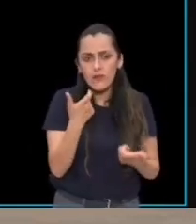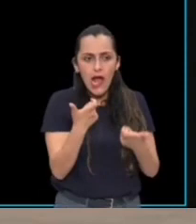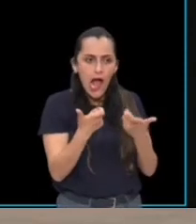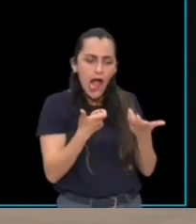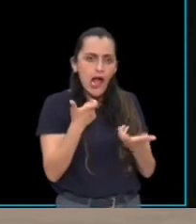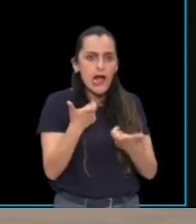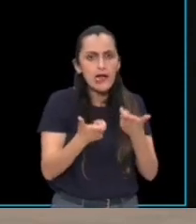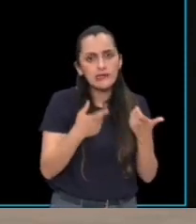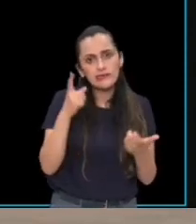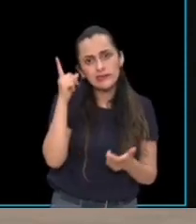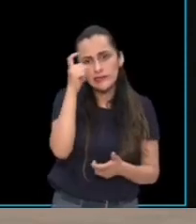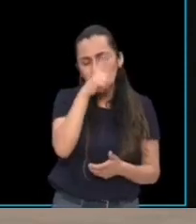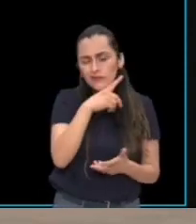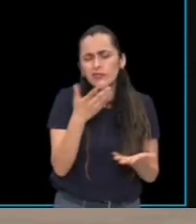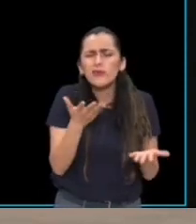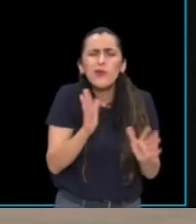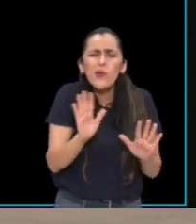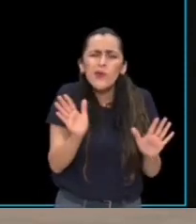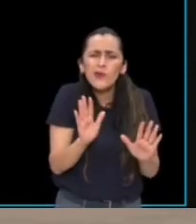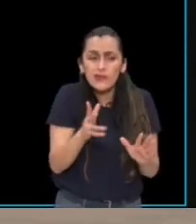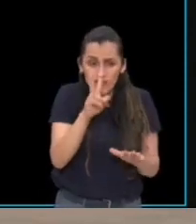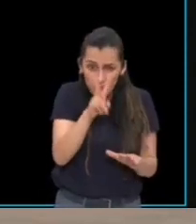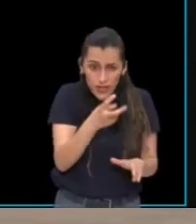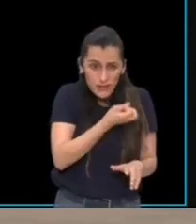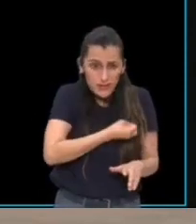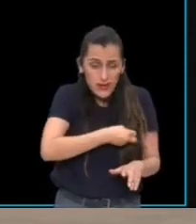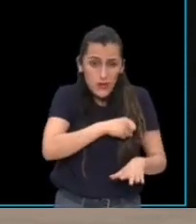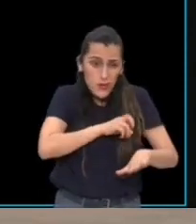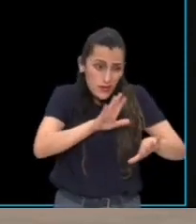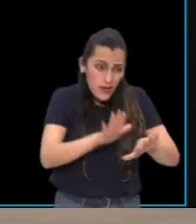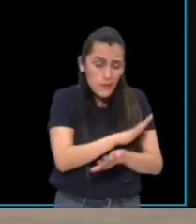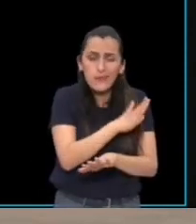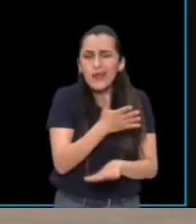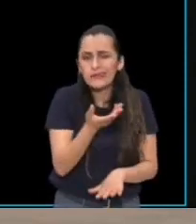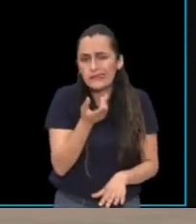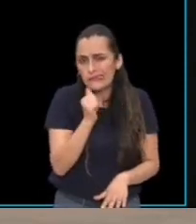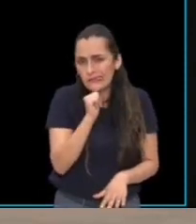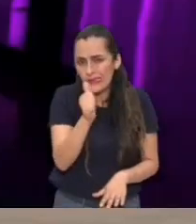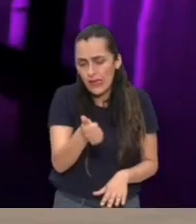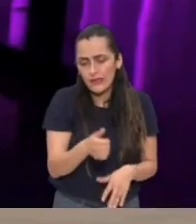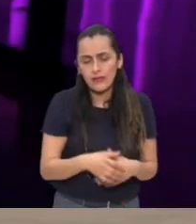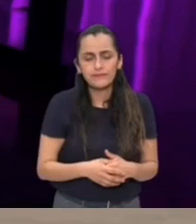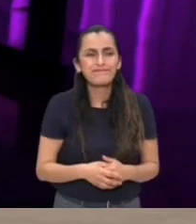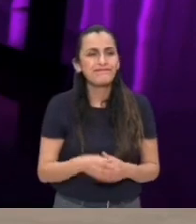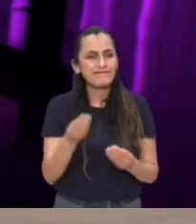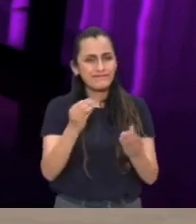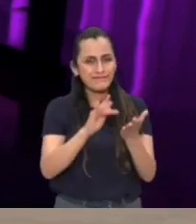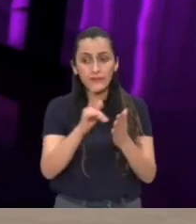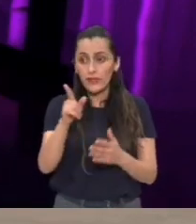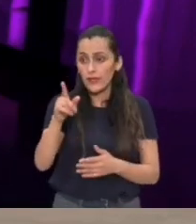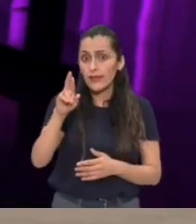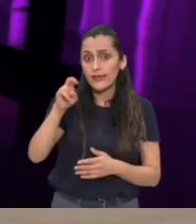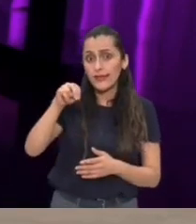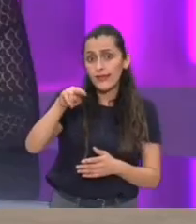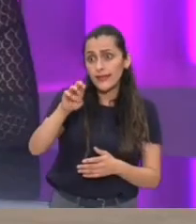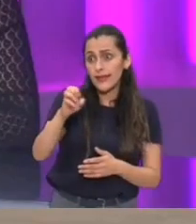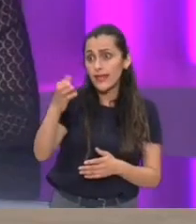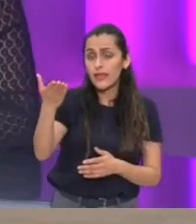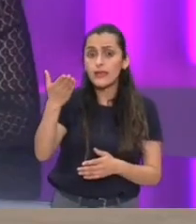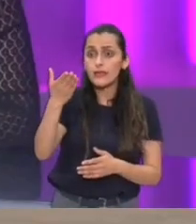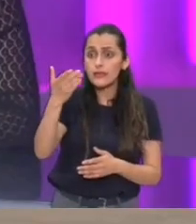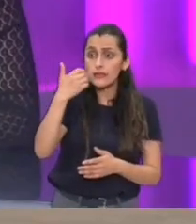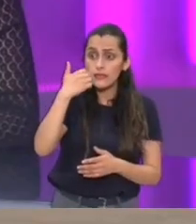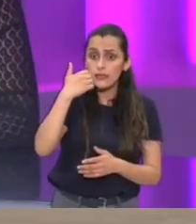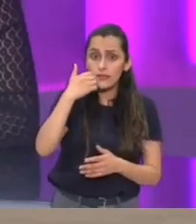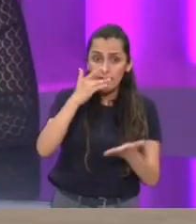que fuman, sin generar un cambio o una mejoría en la salud pública de todos. Muchas gracias. René, pide la palabra Carolina Garza,